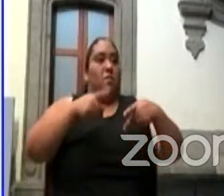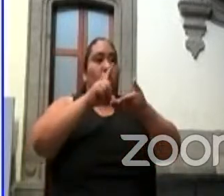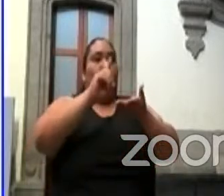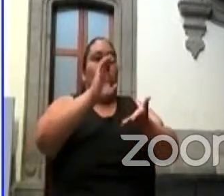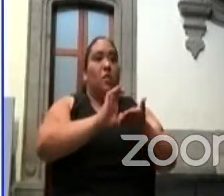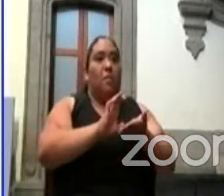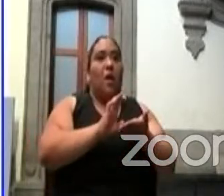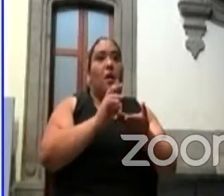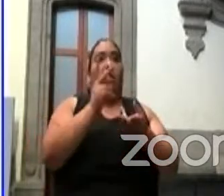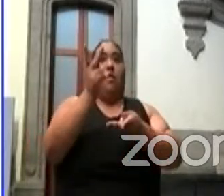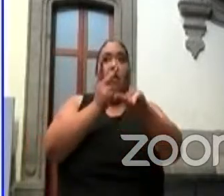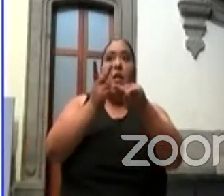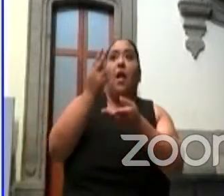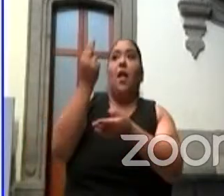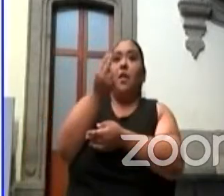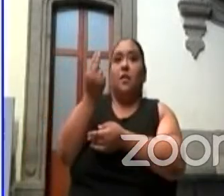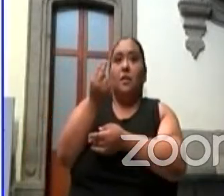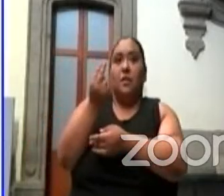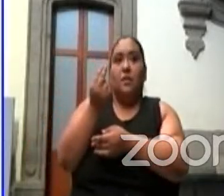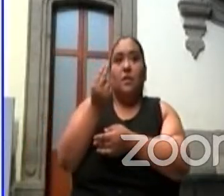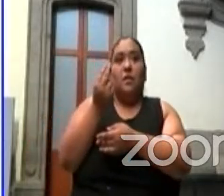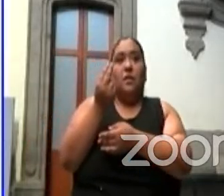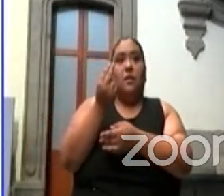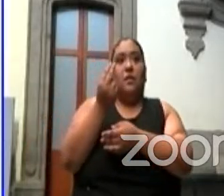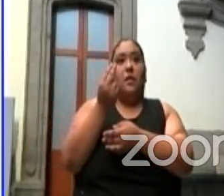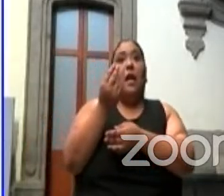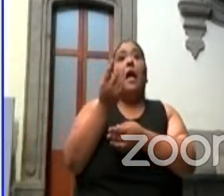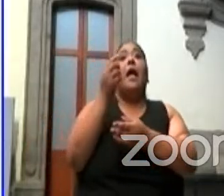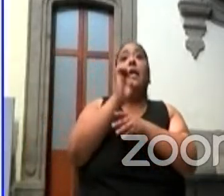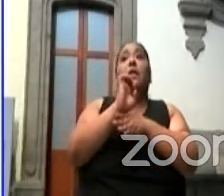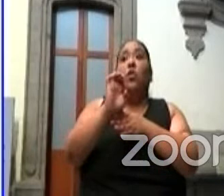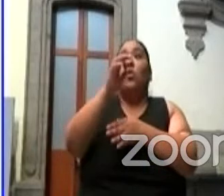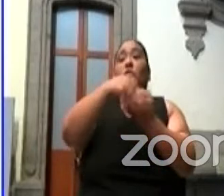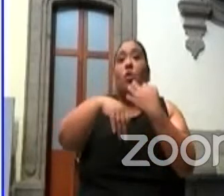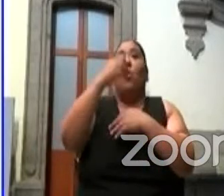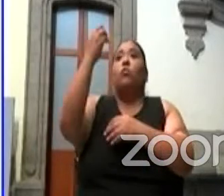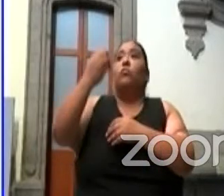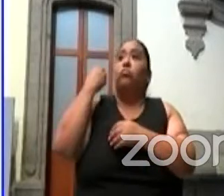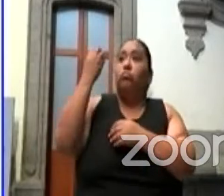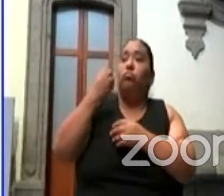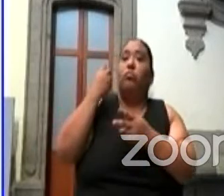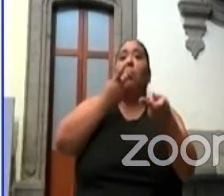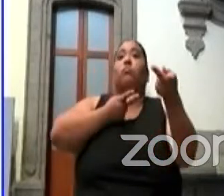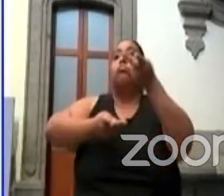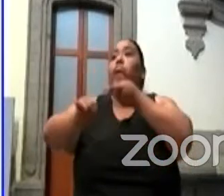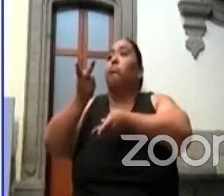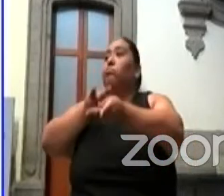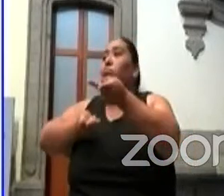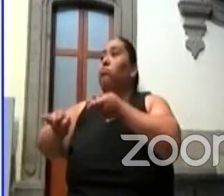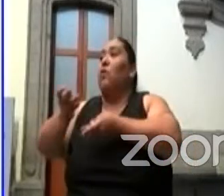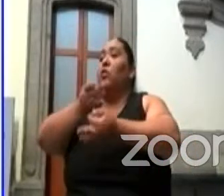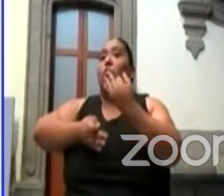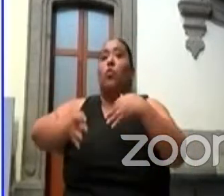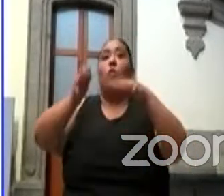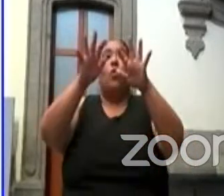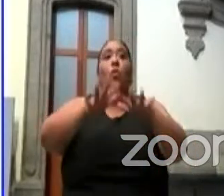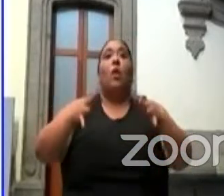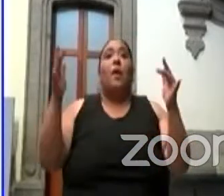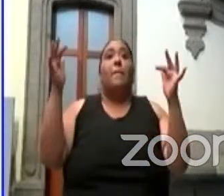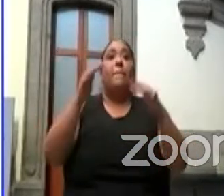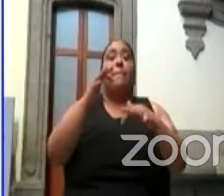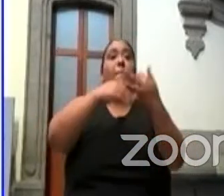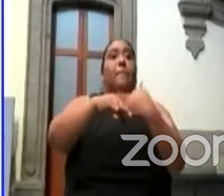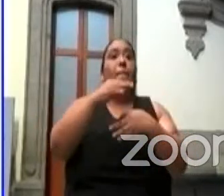Entonces, el año pasado hicimos foros de consulta, organizamos foros de consulta en los que la población con discapacidad